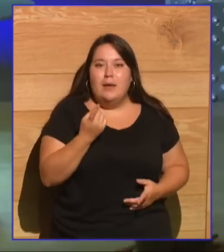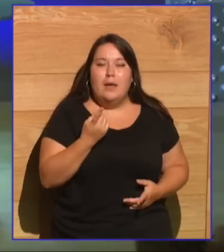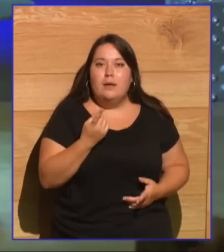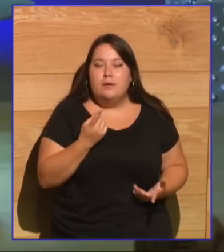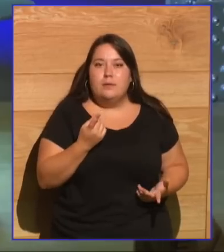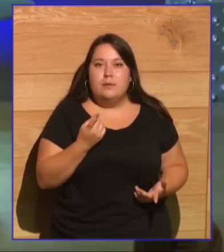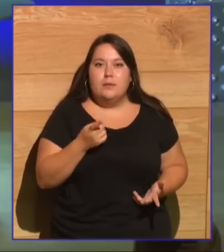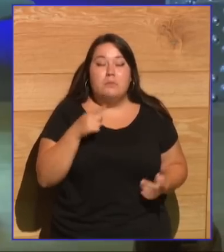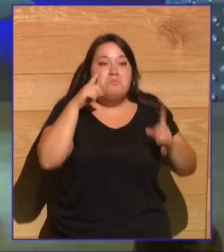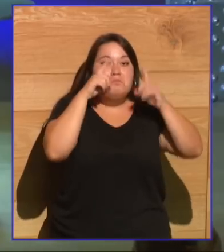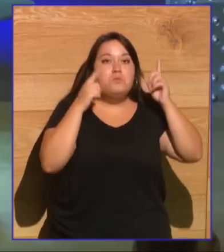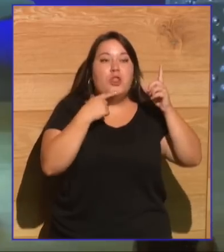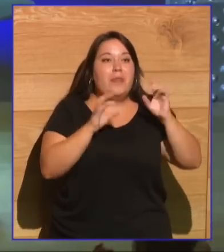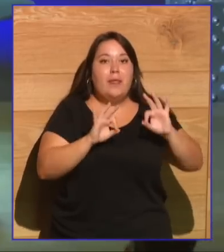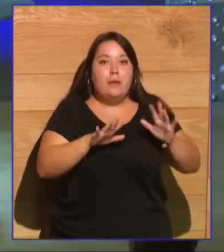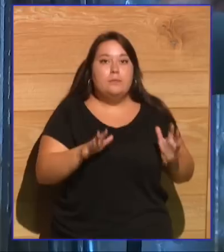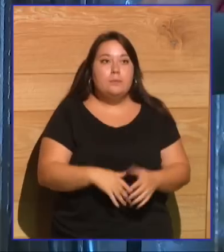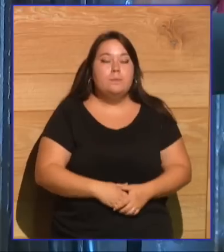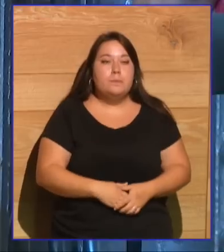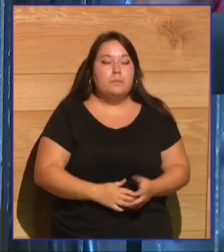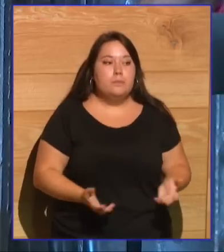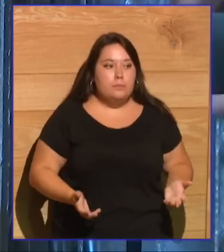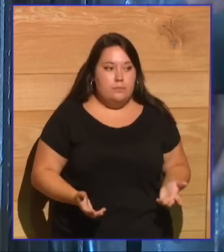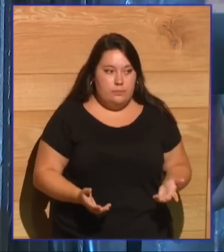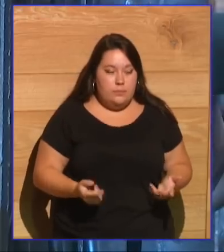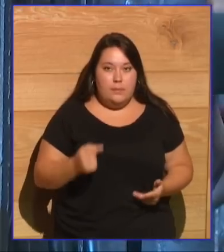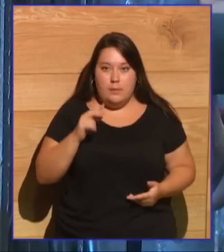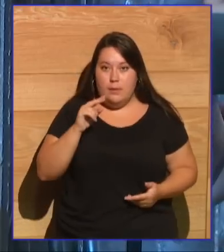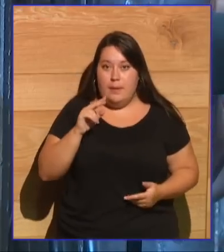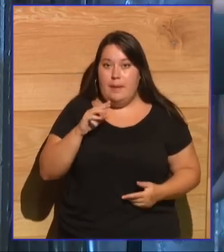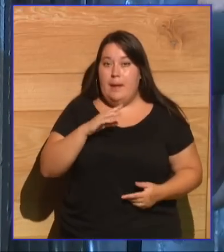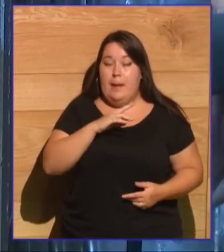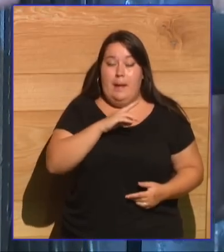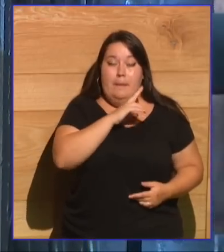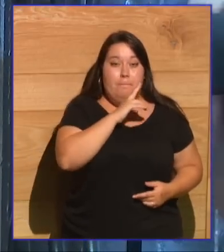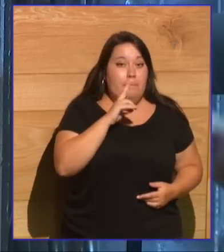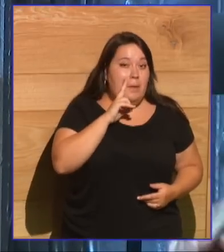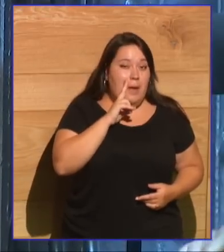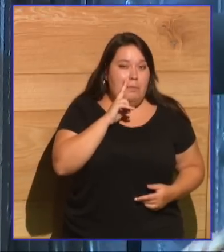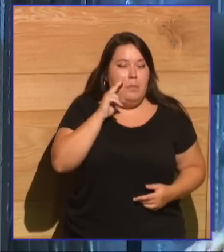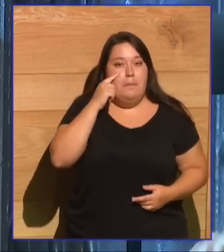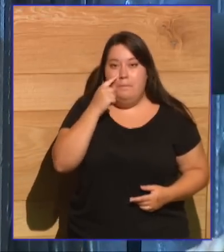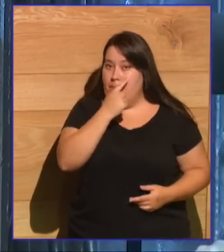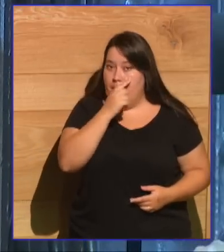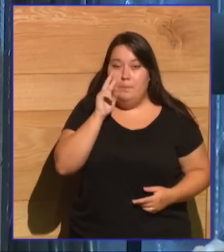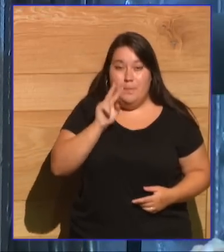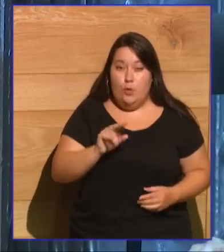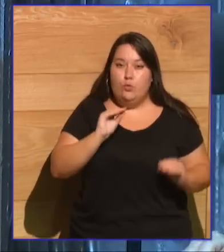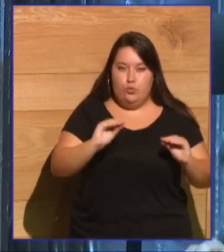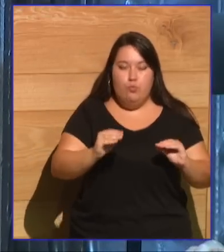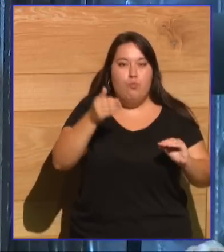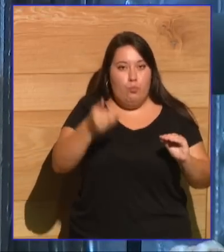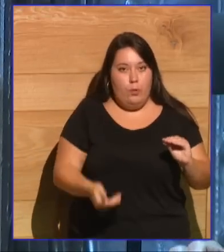beatífica sólo pone ningún gesto ningún momento aparte de la mirada de la madre a que era imprescindible porque no nos queda otra